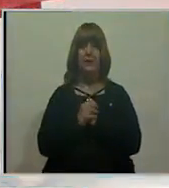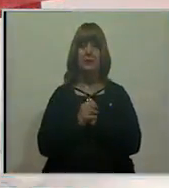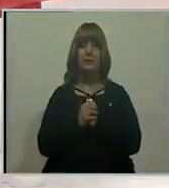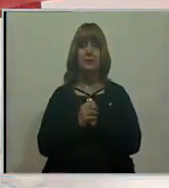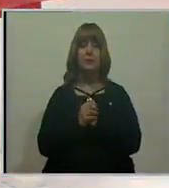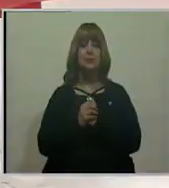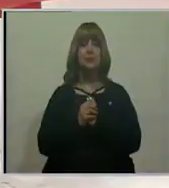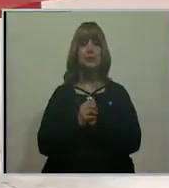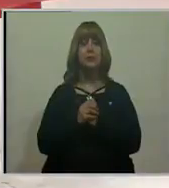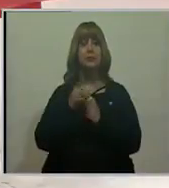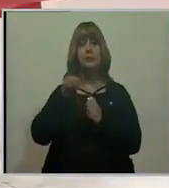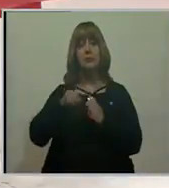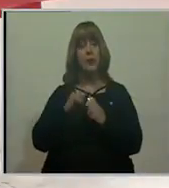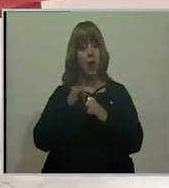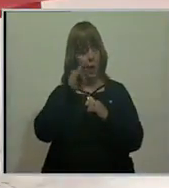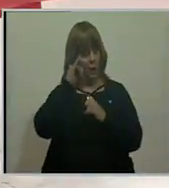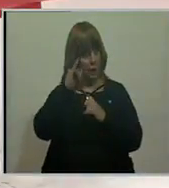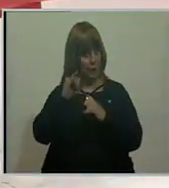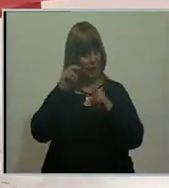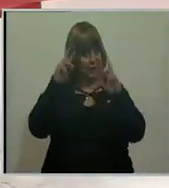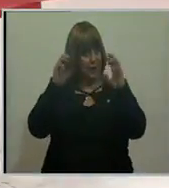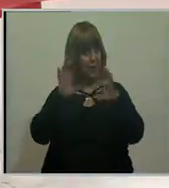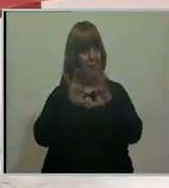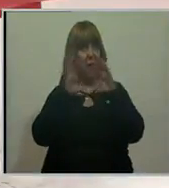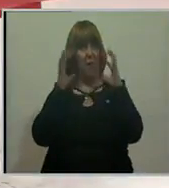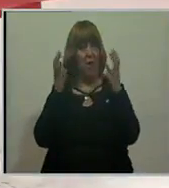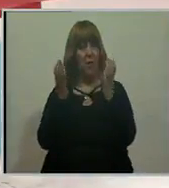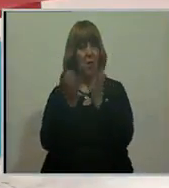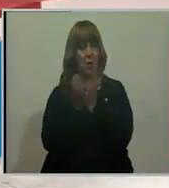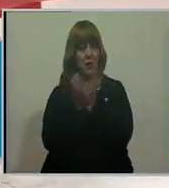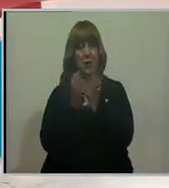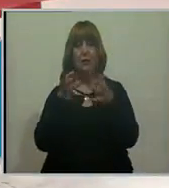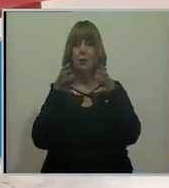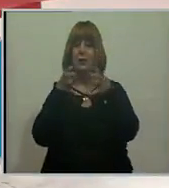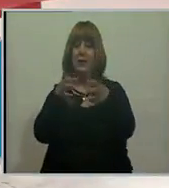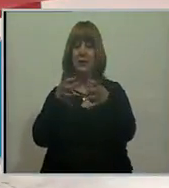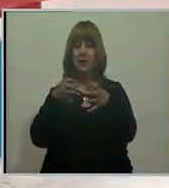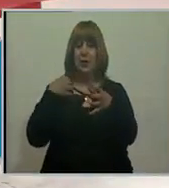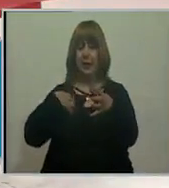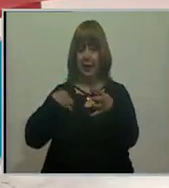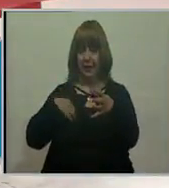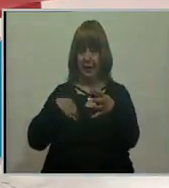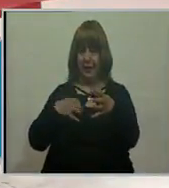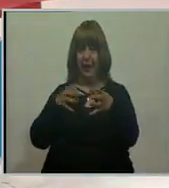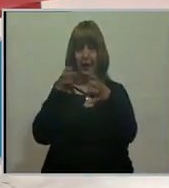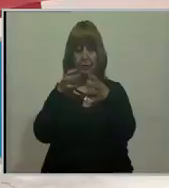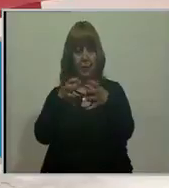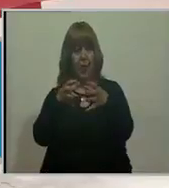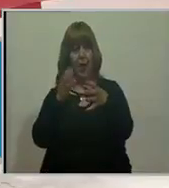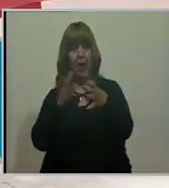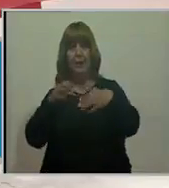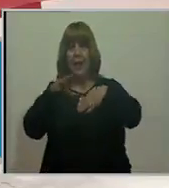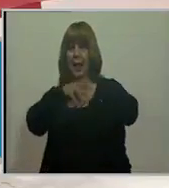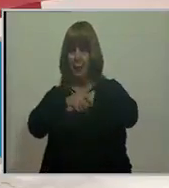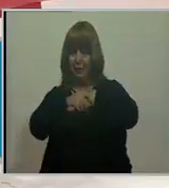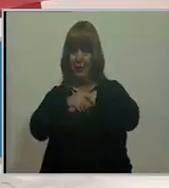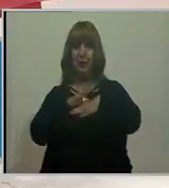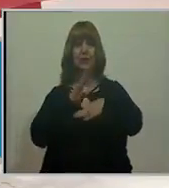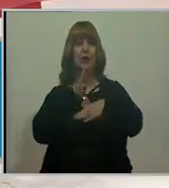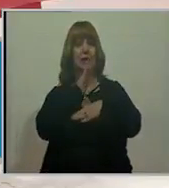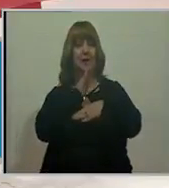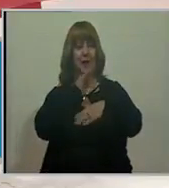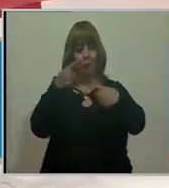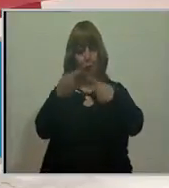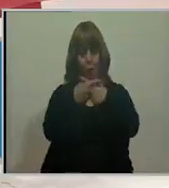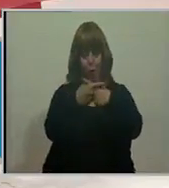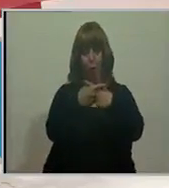Bueno, vamos a hablar de la selección argentina y de este amistoso trunco ante la selección de Israel. Hace mucho tiempo que está pactado este partido, que